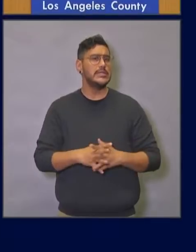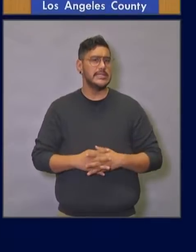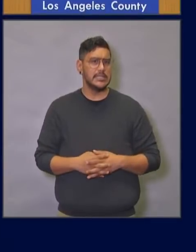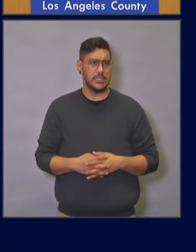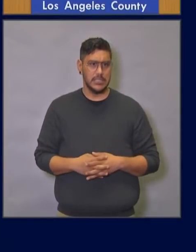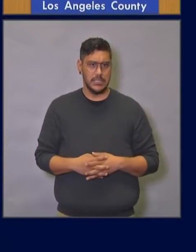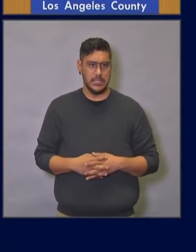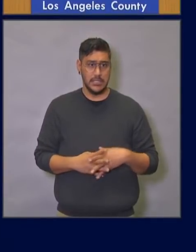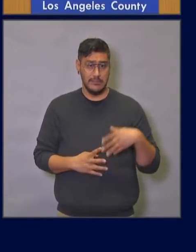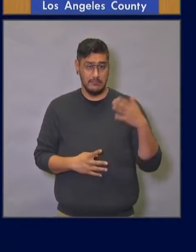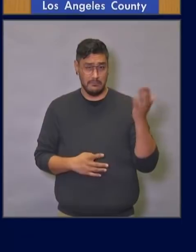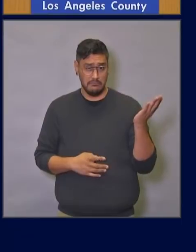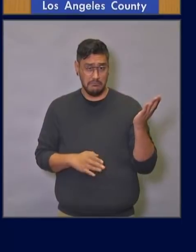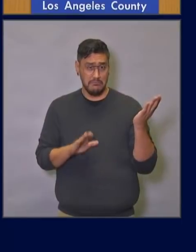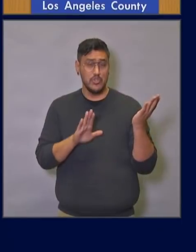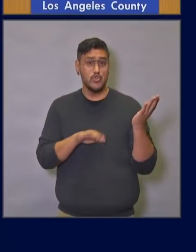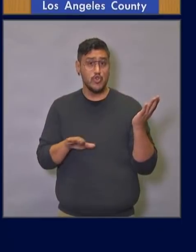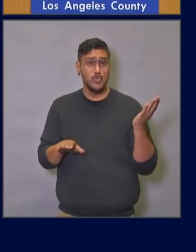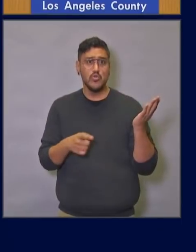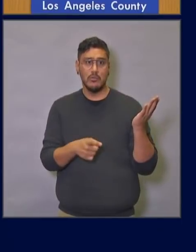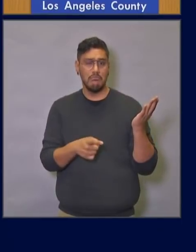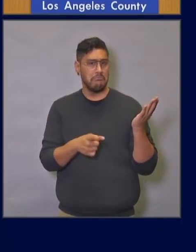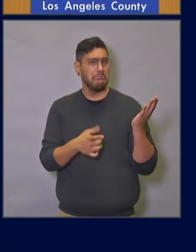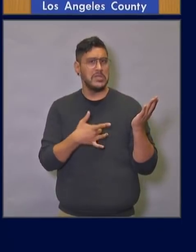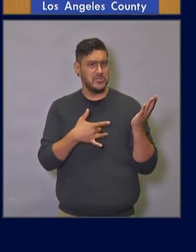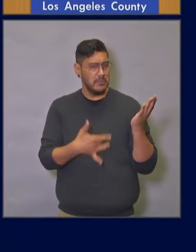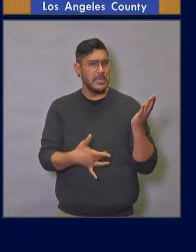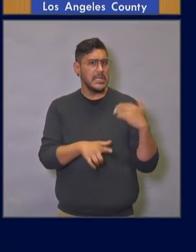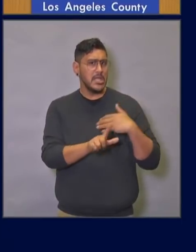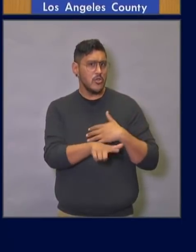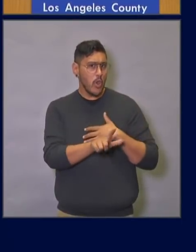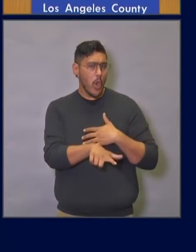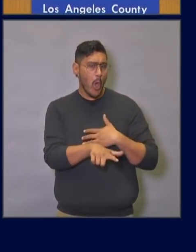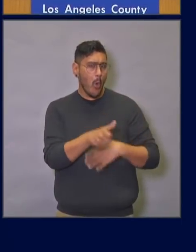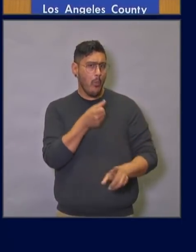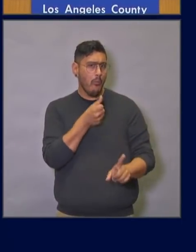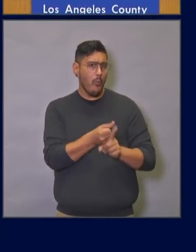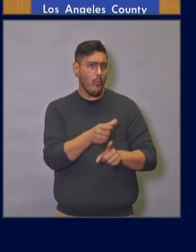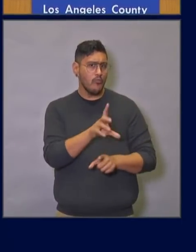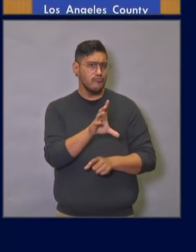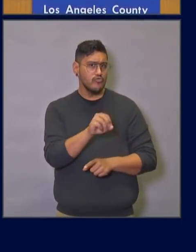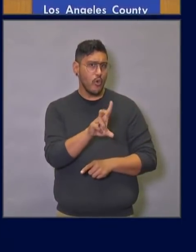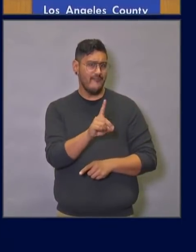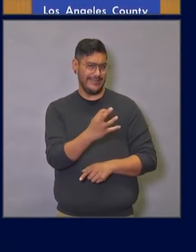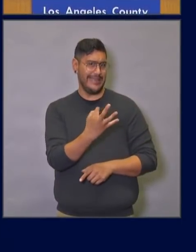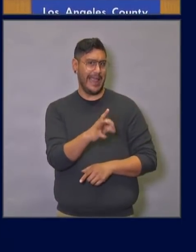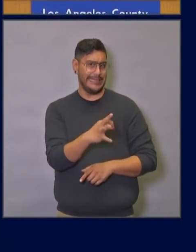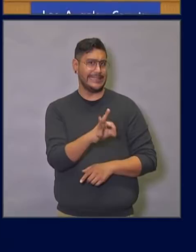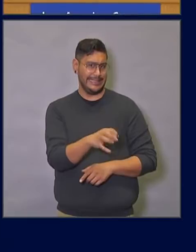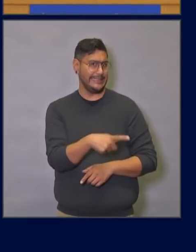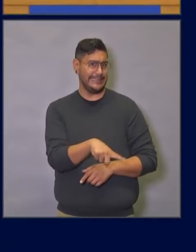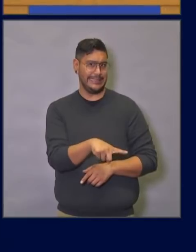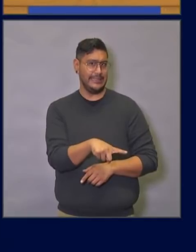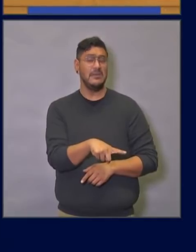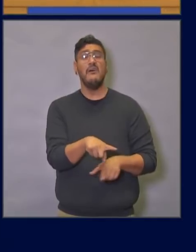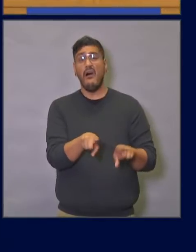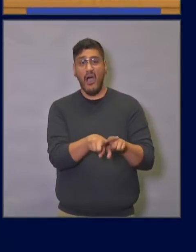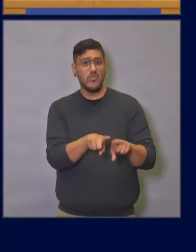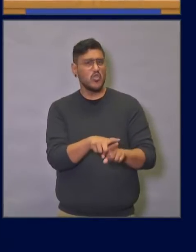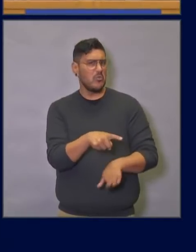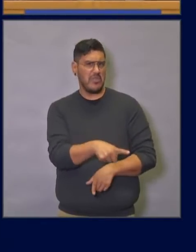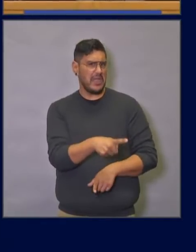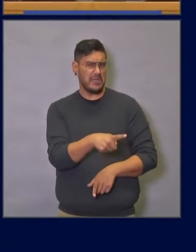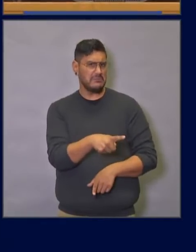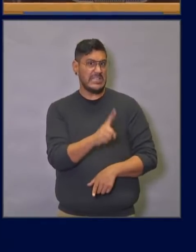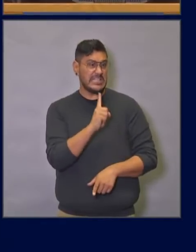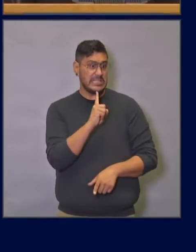Vea que los niños tienen menos probabilidades de infectarse con COVID-19 y menos probabilidades de experimentar enfermedad grave cuando